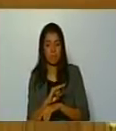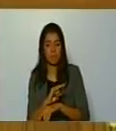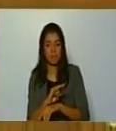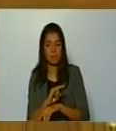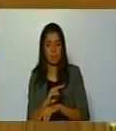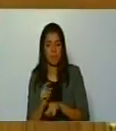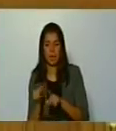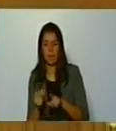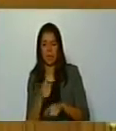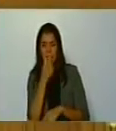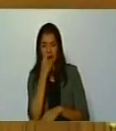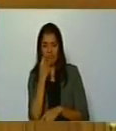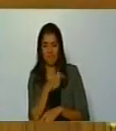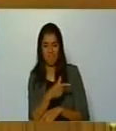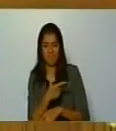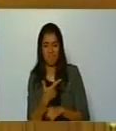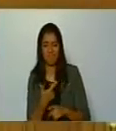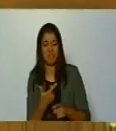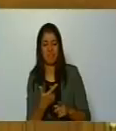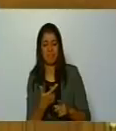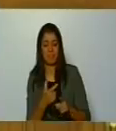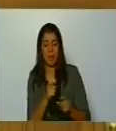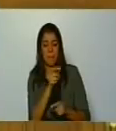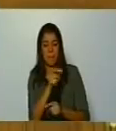Los descalifica, los